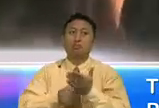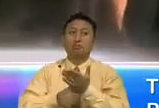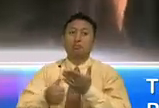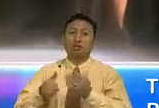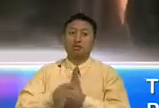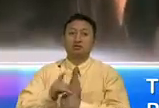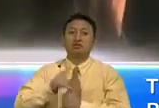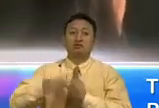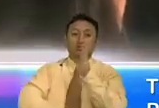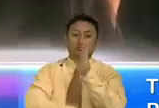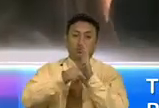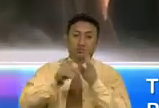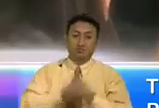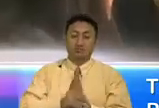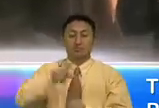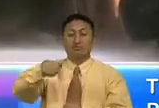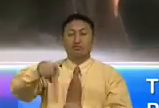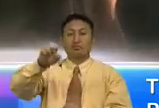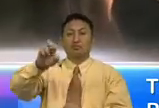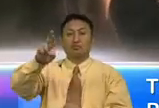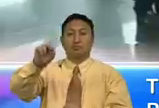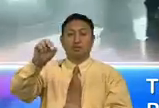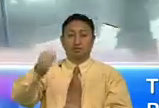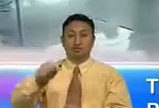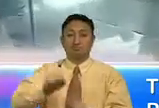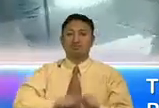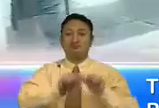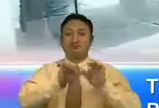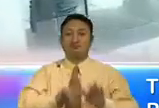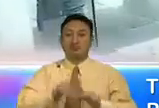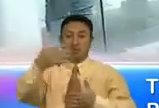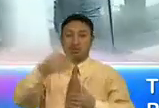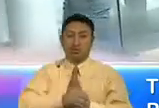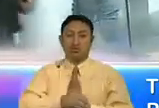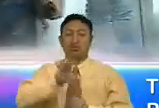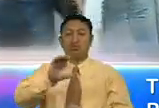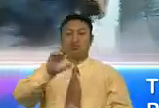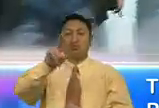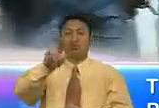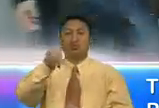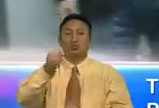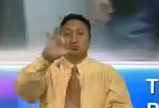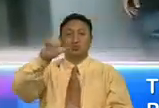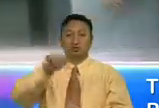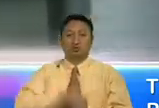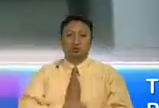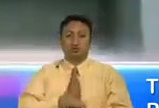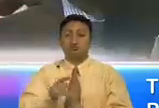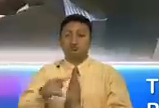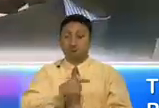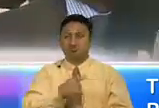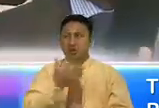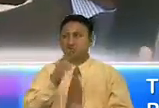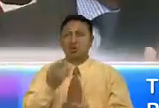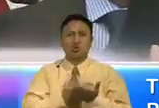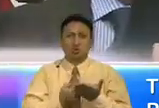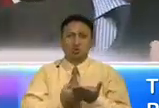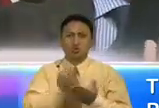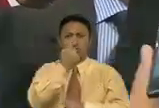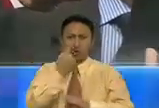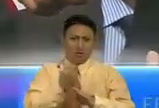Pérez, y el secretario de la Política, Santiago Cuesta. La reunión, que duró menos de una hora, fue calificada como positiva. Y el día de